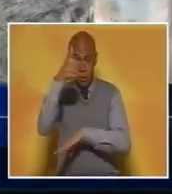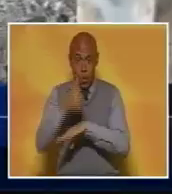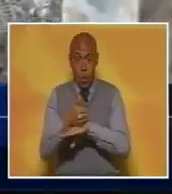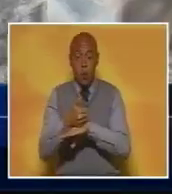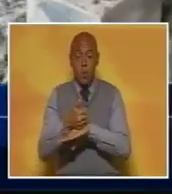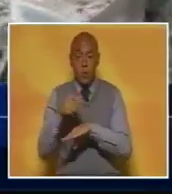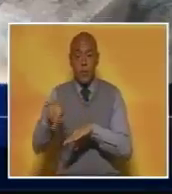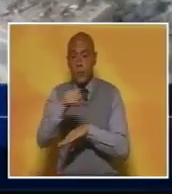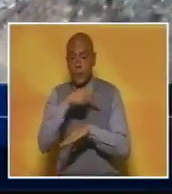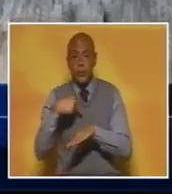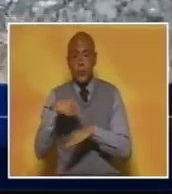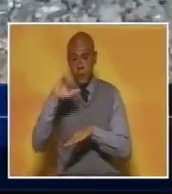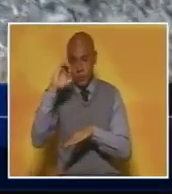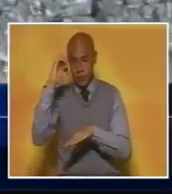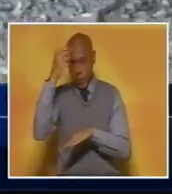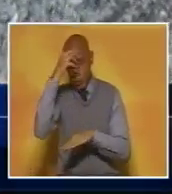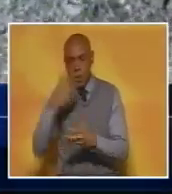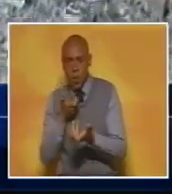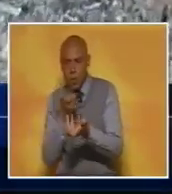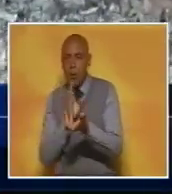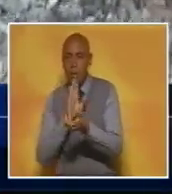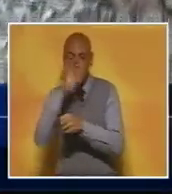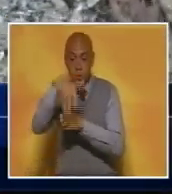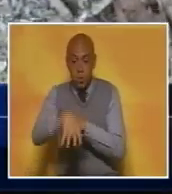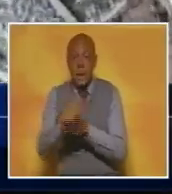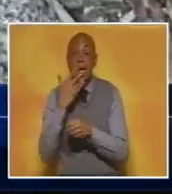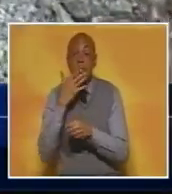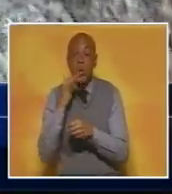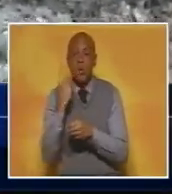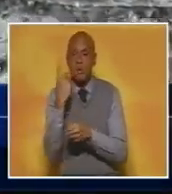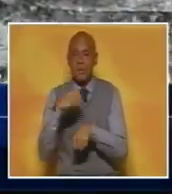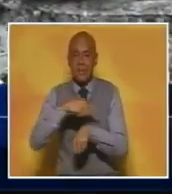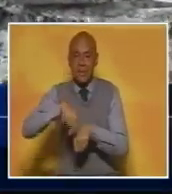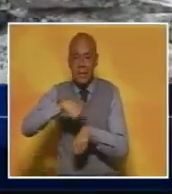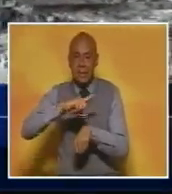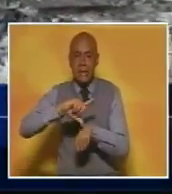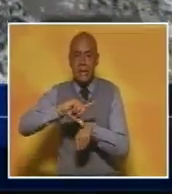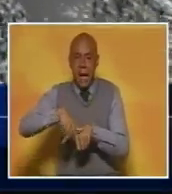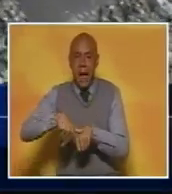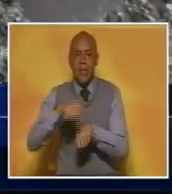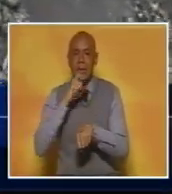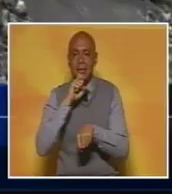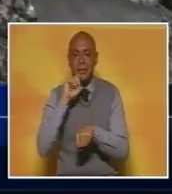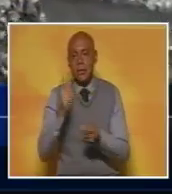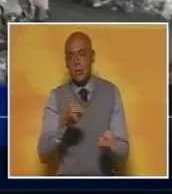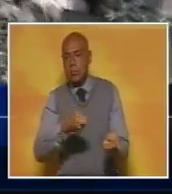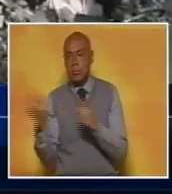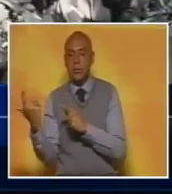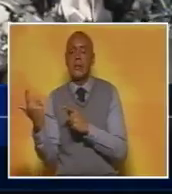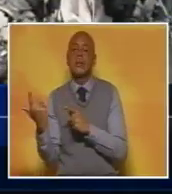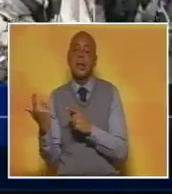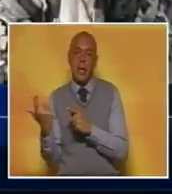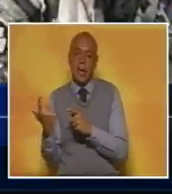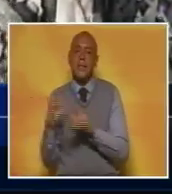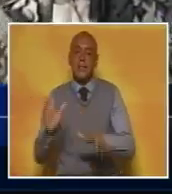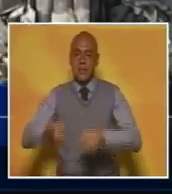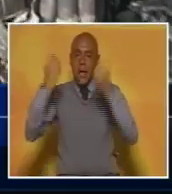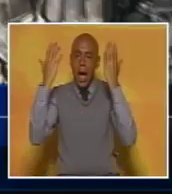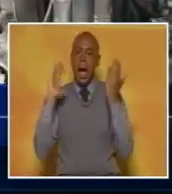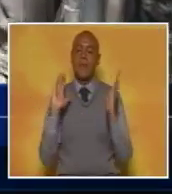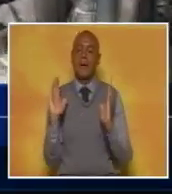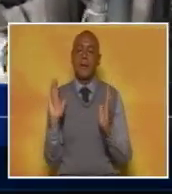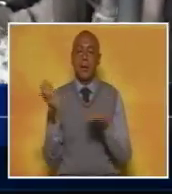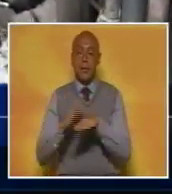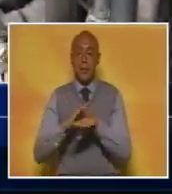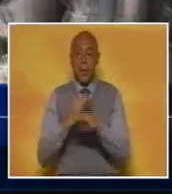cuerpo tardaron en actuar y si hubiesen evacuado el edificio 1 hora antes, se habría registrado menos muertes. El